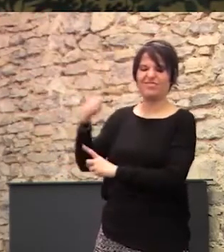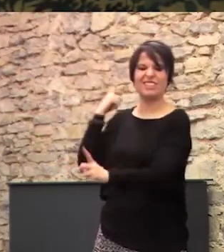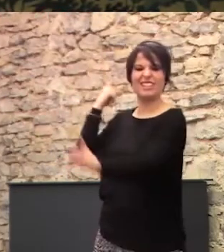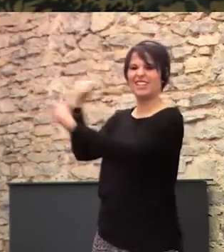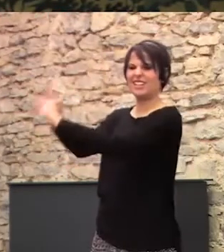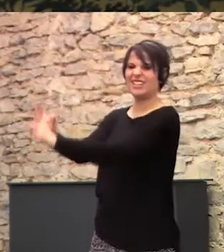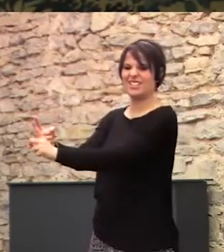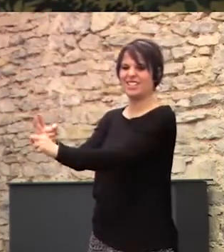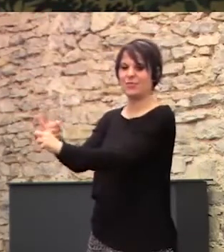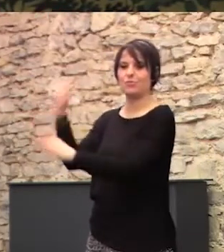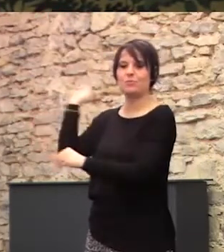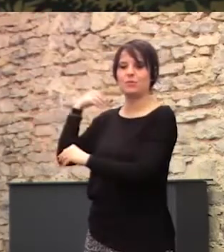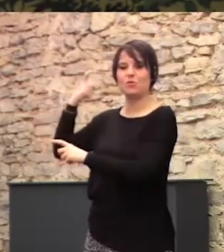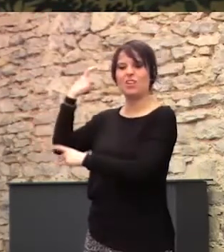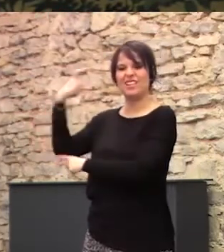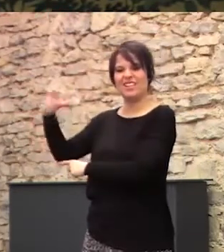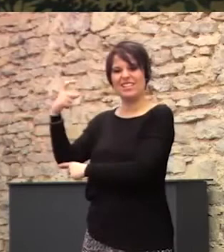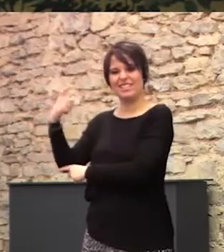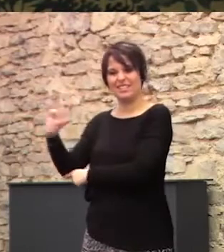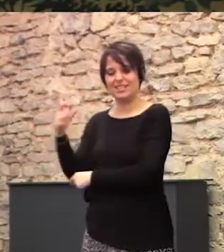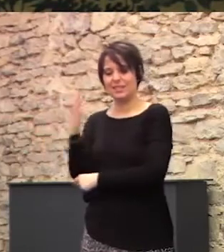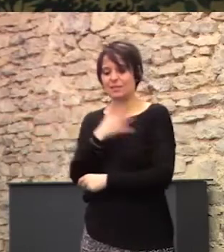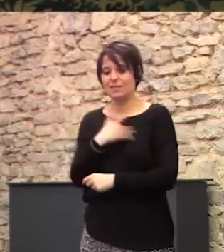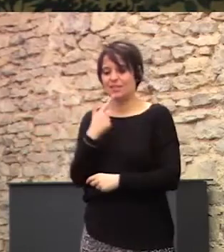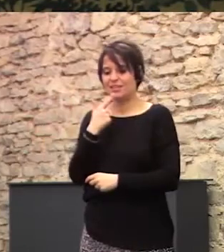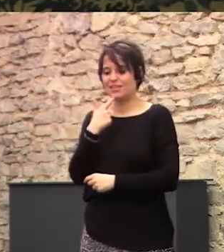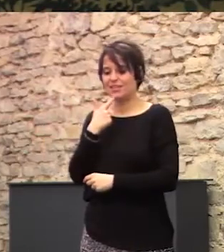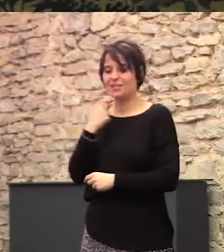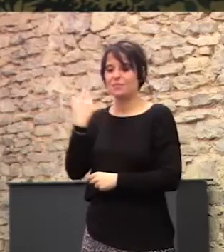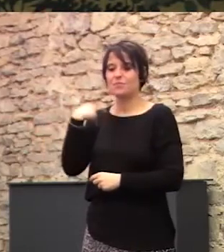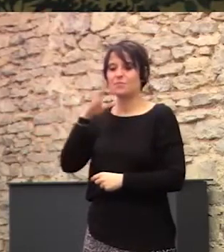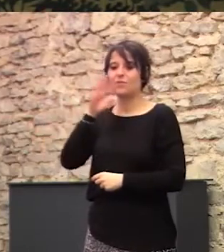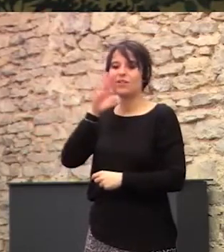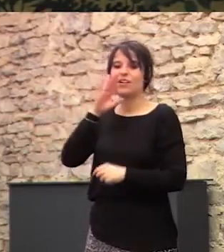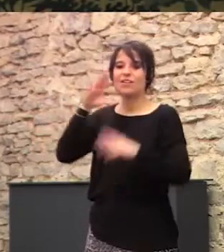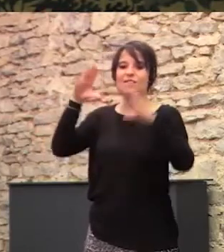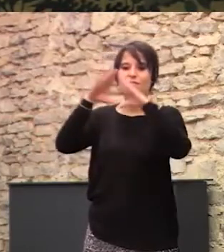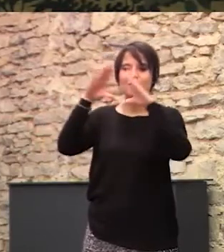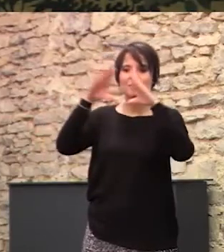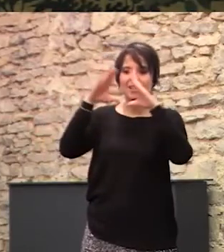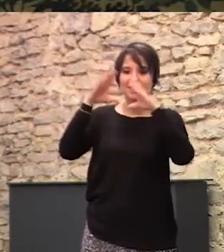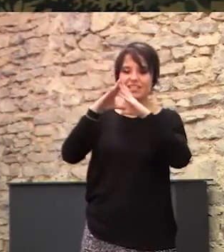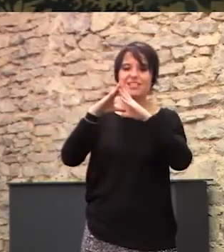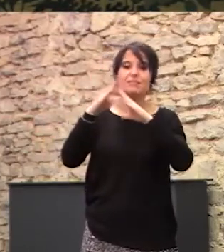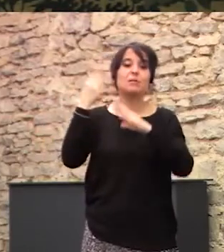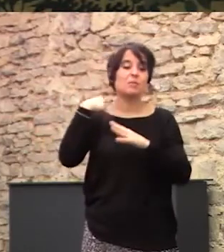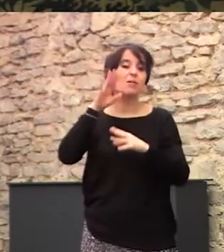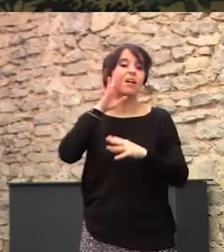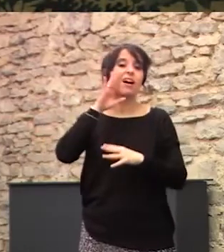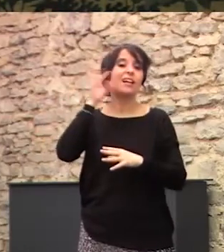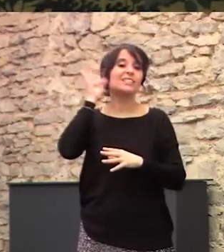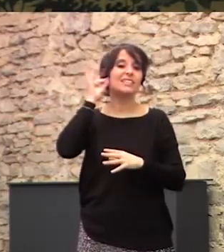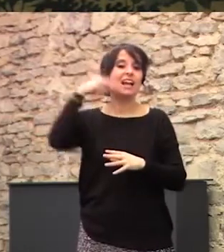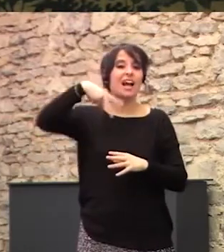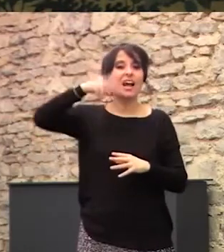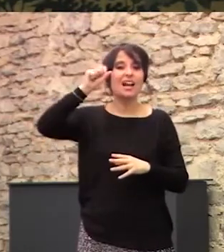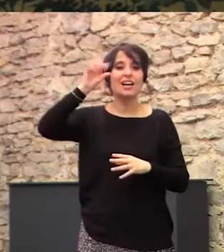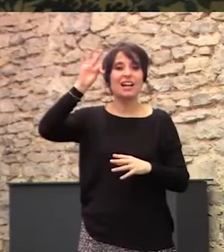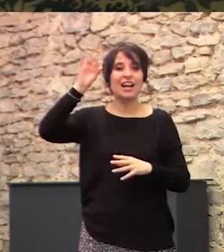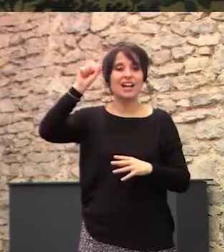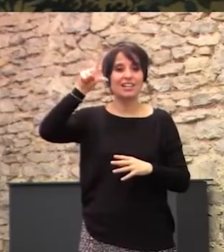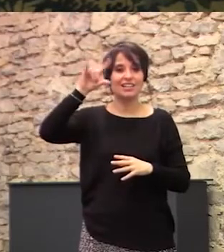entornos islámicos, o sea, están en sándwich, ¿eh? Como decía una de las feministas islámicas, Natalia Andújar, que es